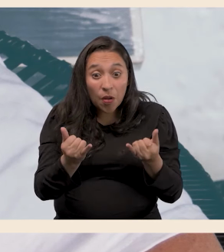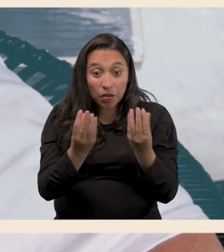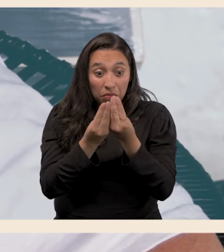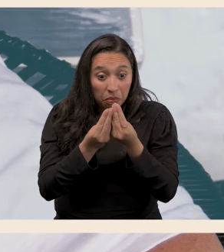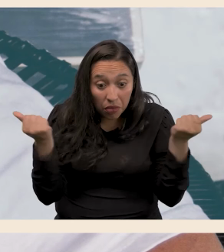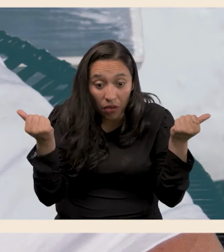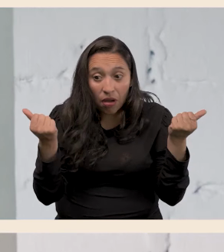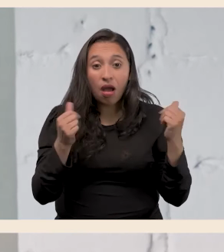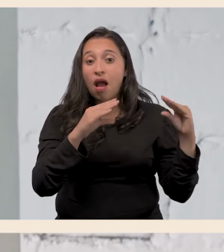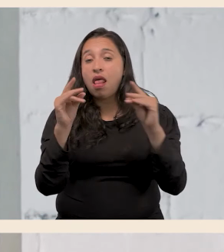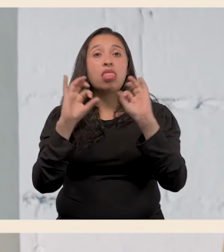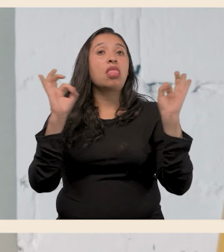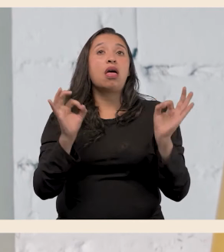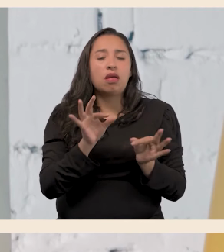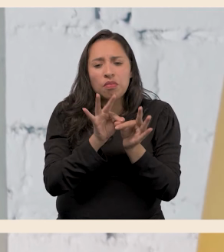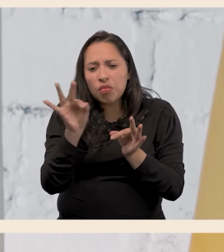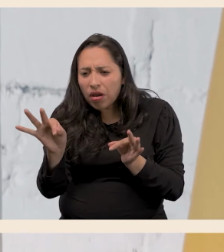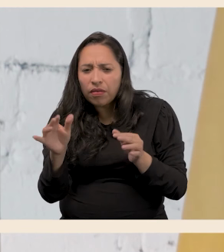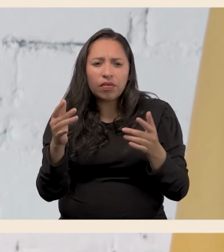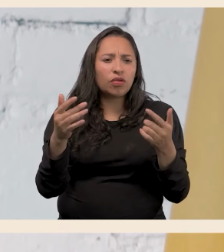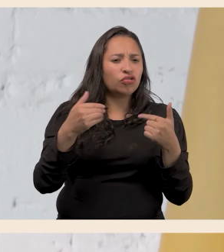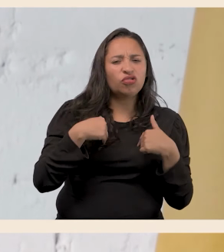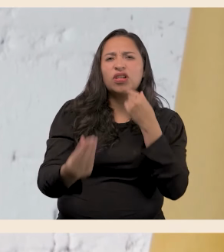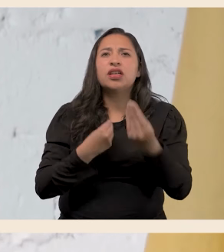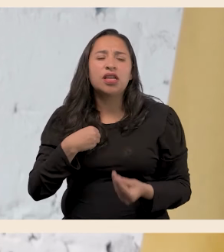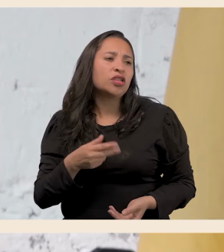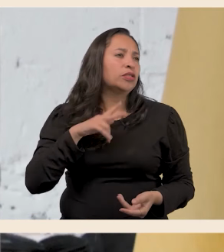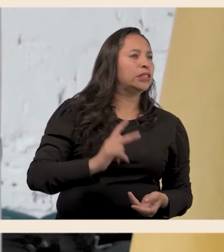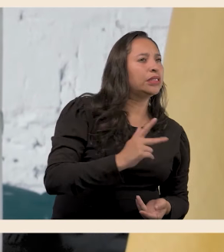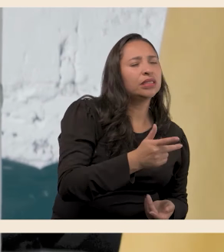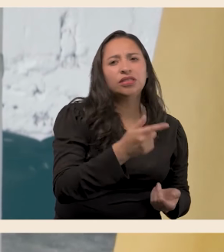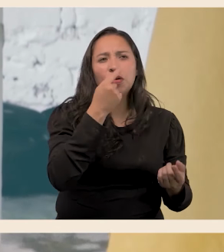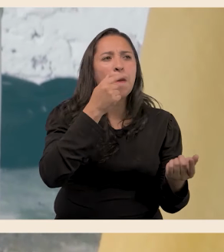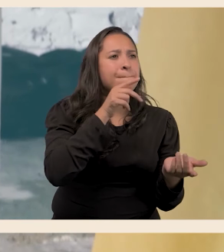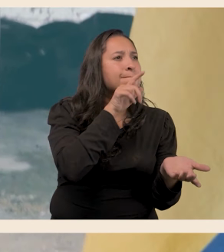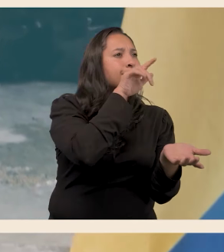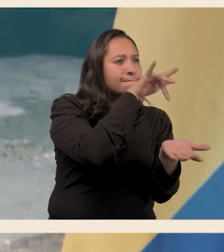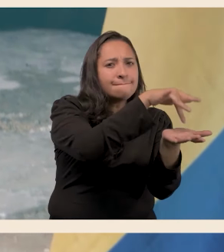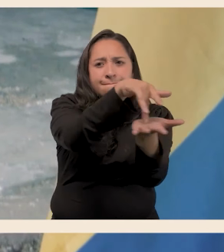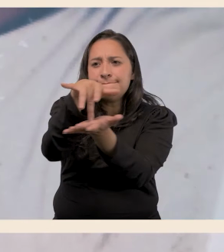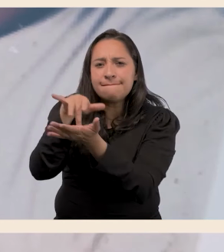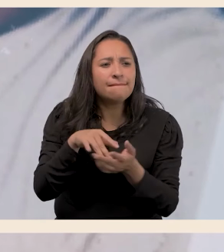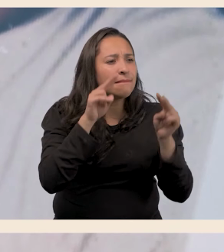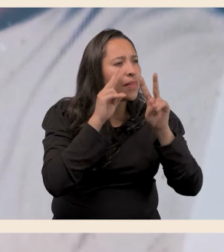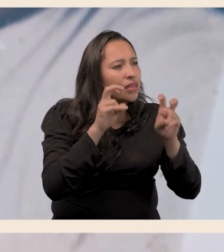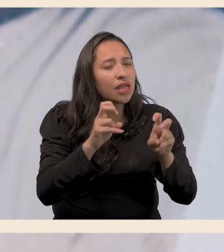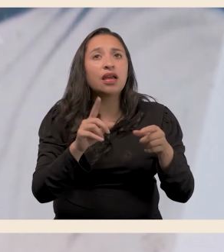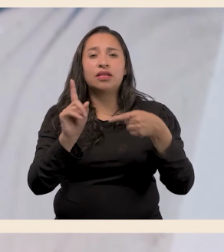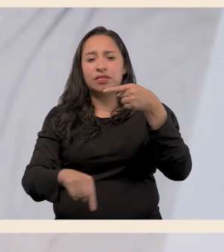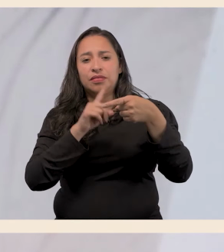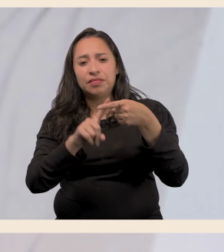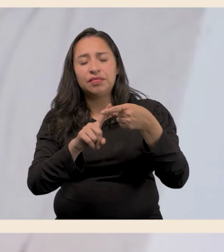esos desaparecidos. Todo el pueblo acá lo caminaba buscando a ver quién me daba razón de Marlon y investigando también